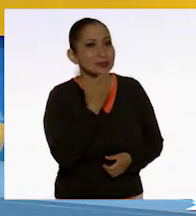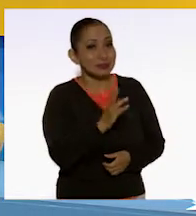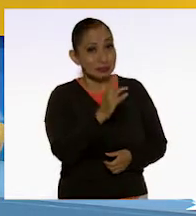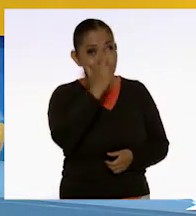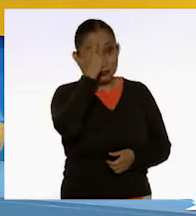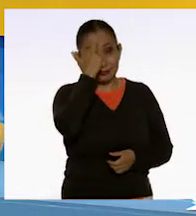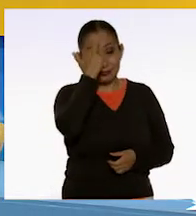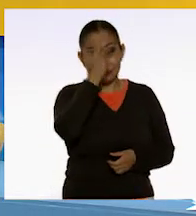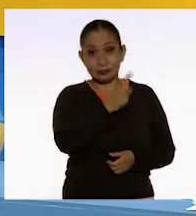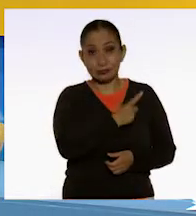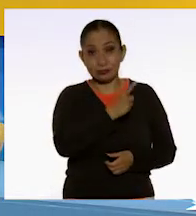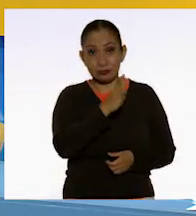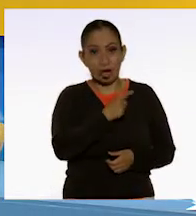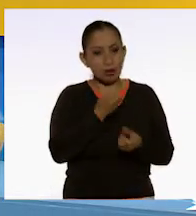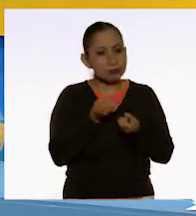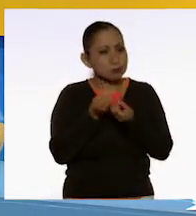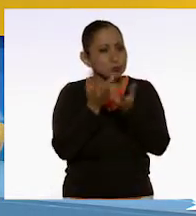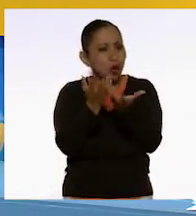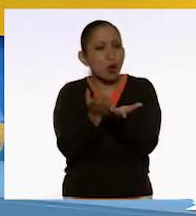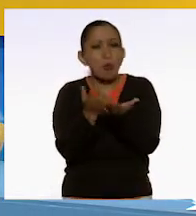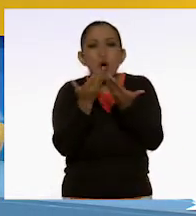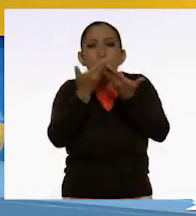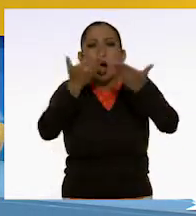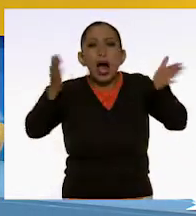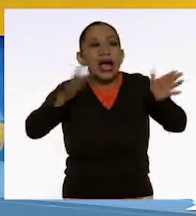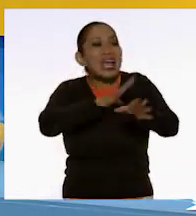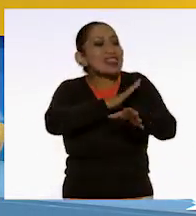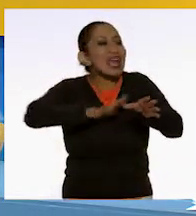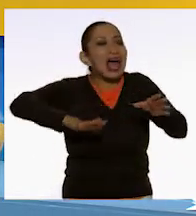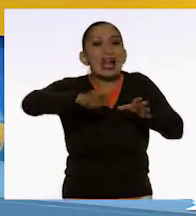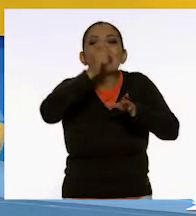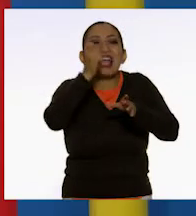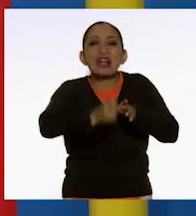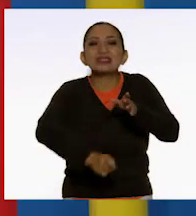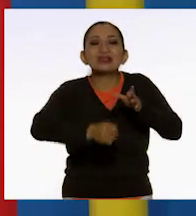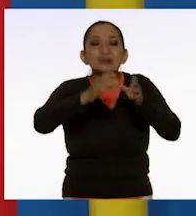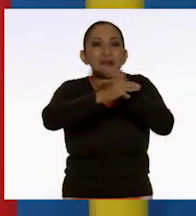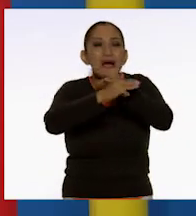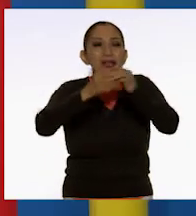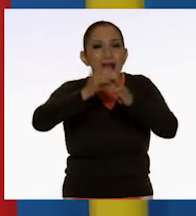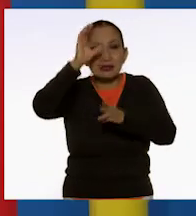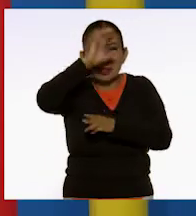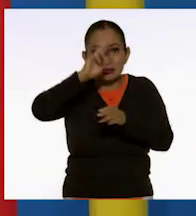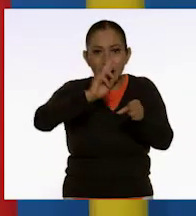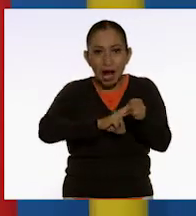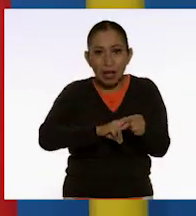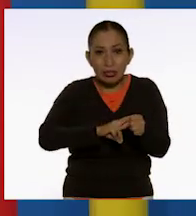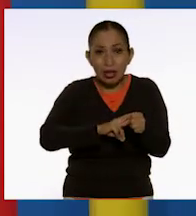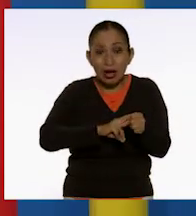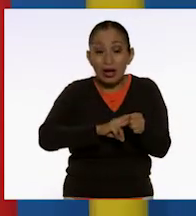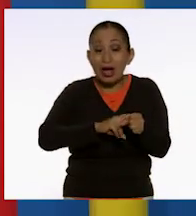que solo les estamos ofreciendo un panorama general de la asignatura del curso. Y de la aventura